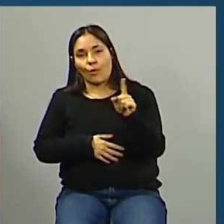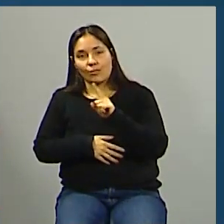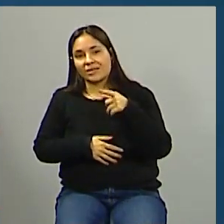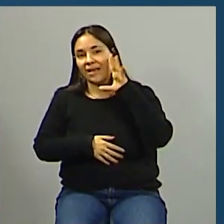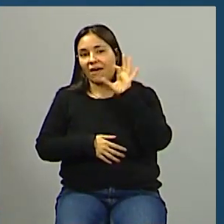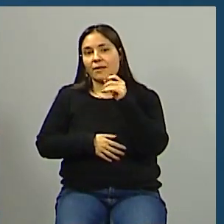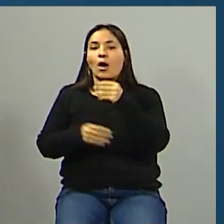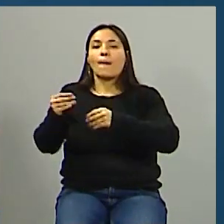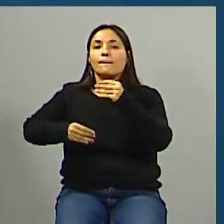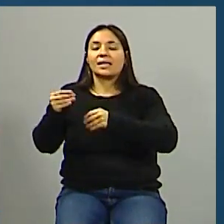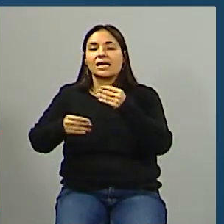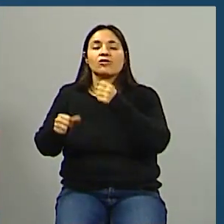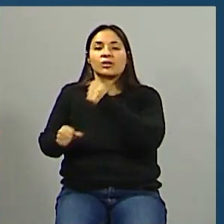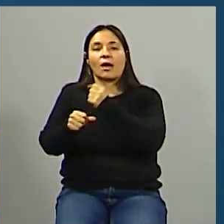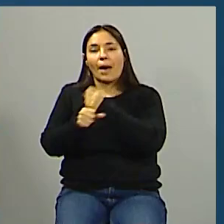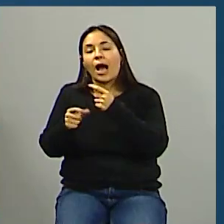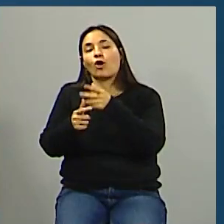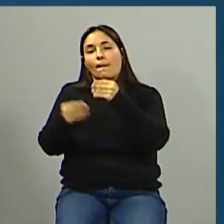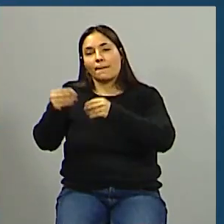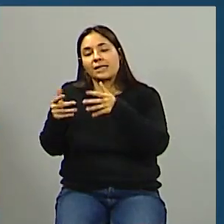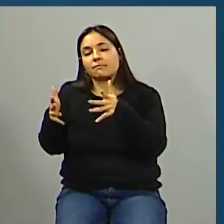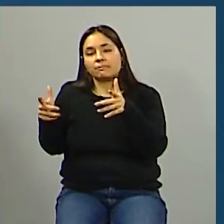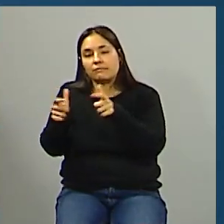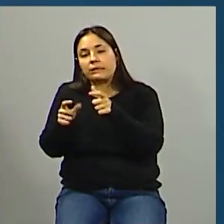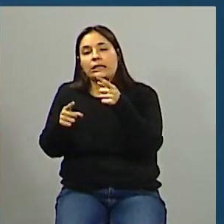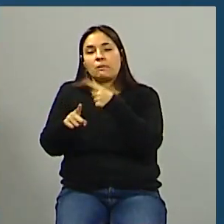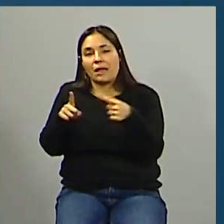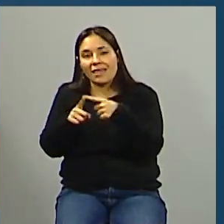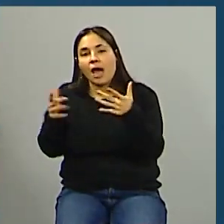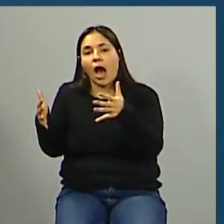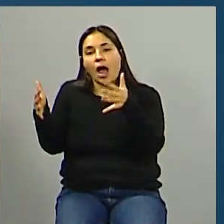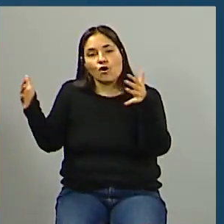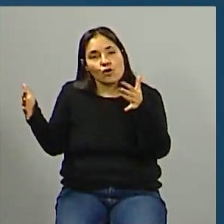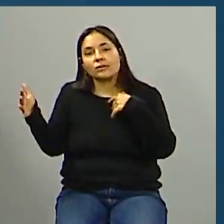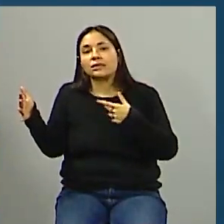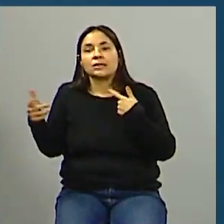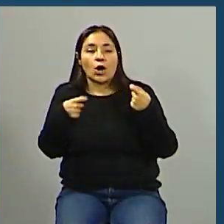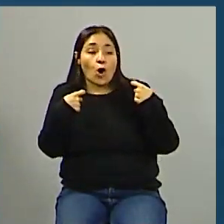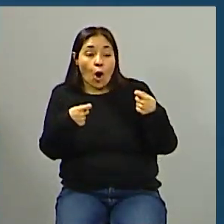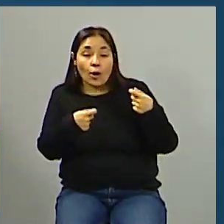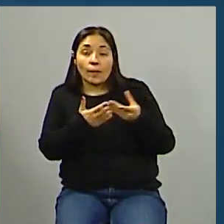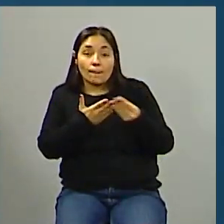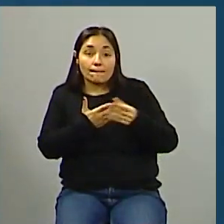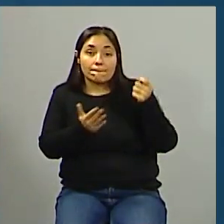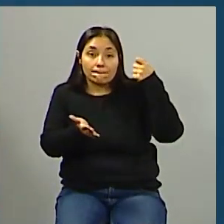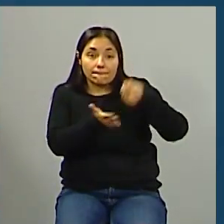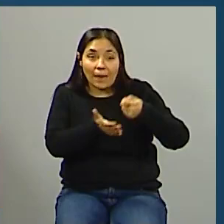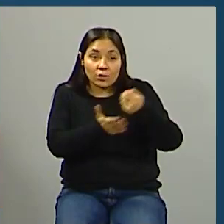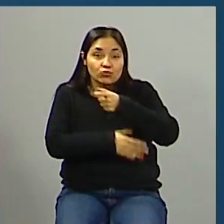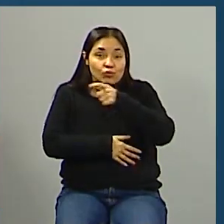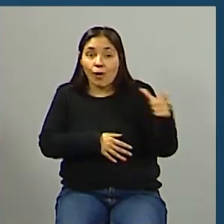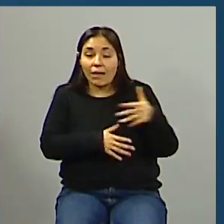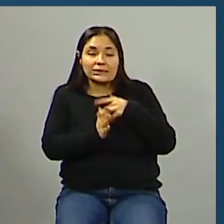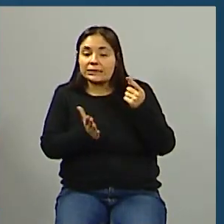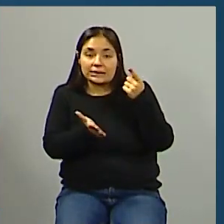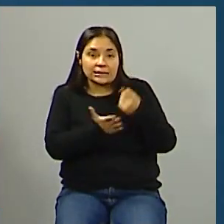mediano, todas las obligaciones que tiene hace que ese costo no le sea posible enfrentar salarios quizás